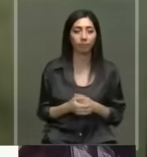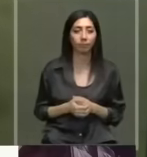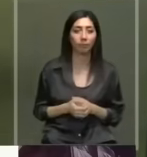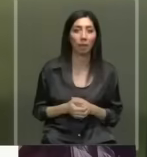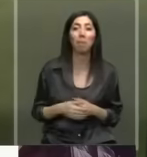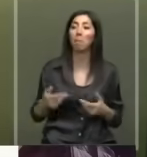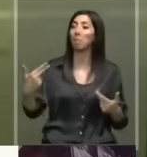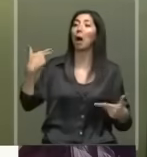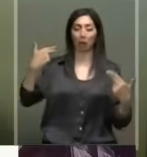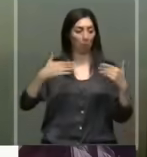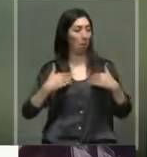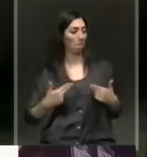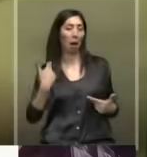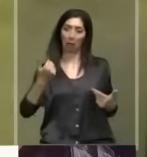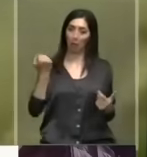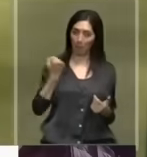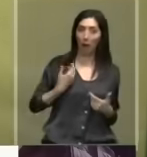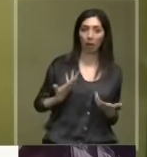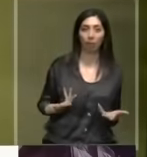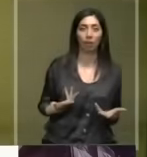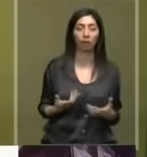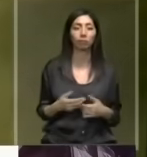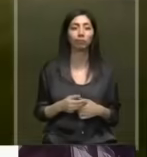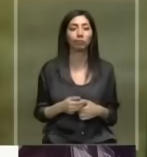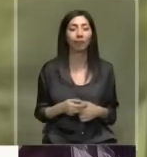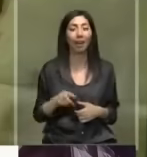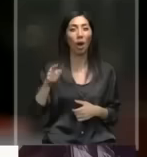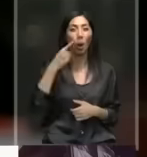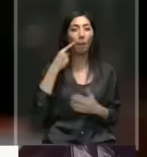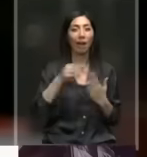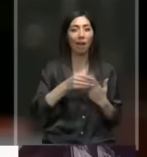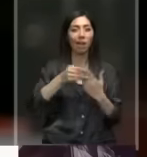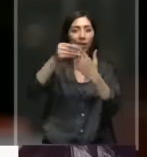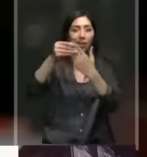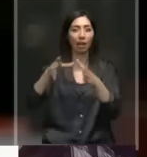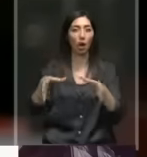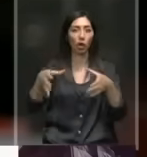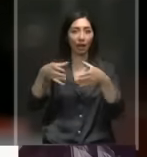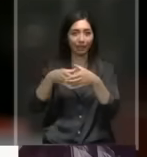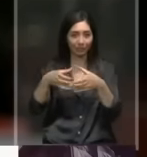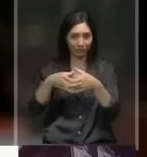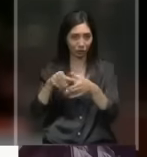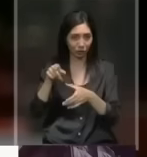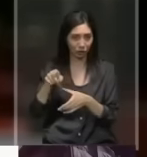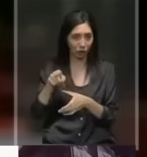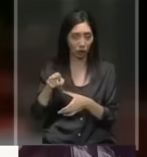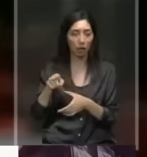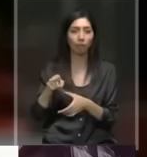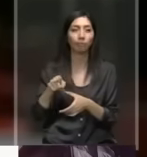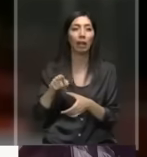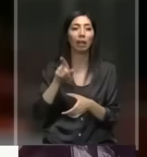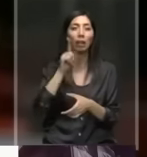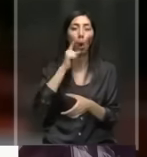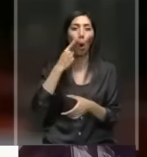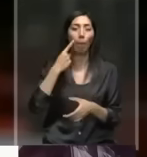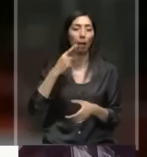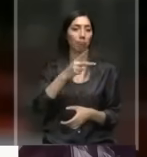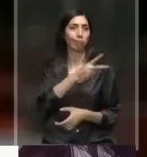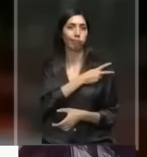¡Máteme! Este sujeto, líder de esta organización criminal que mantiene una estructura y mantiene esta jerarquía